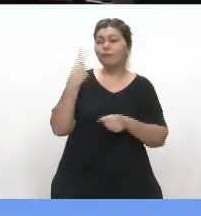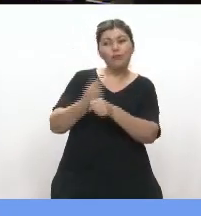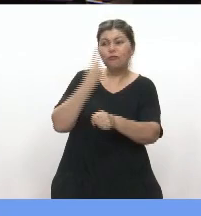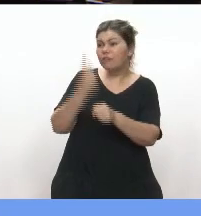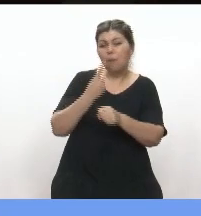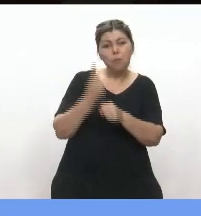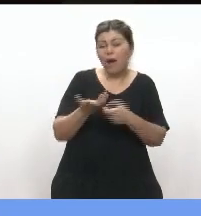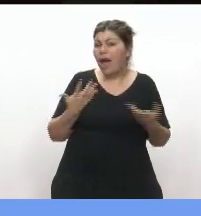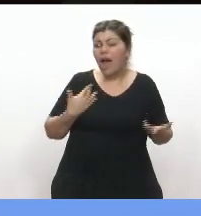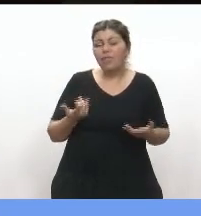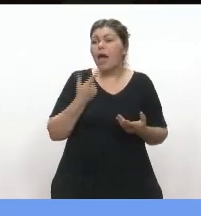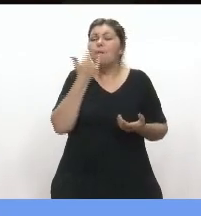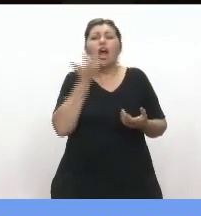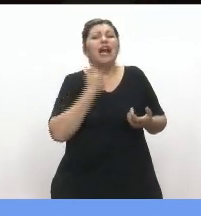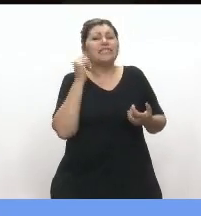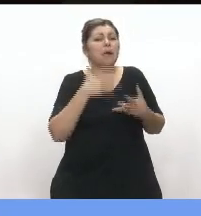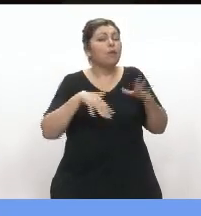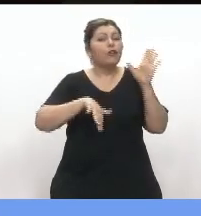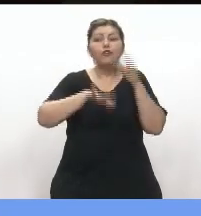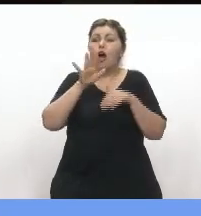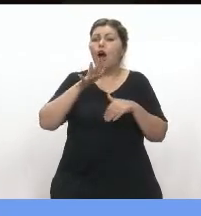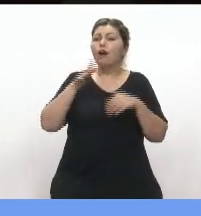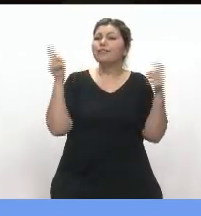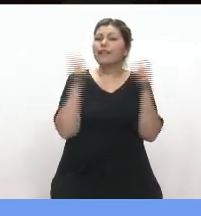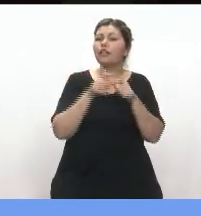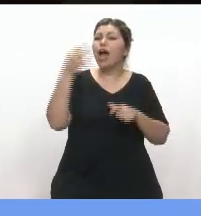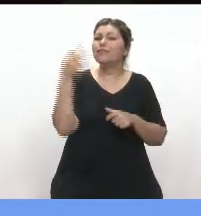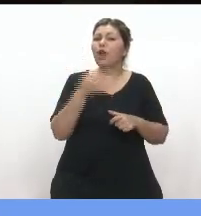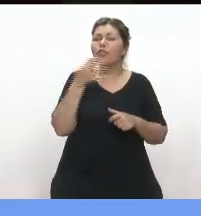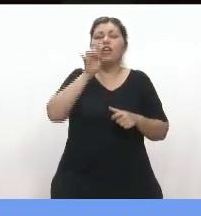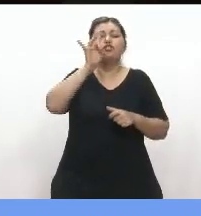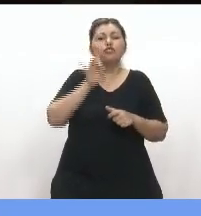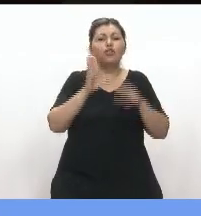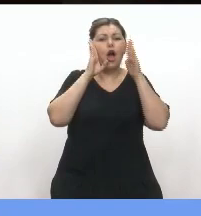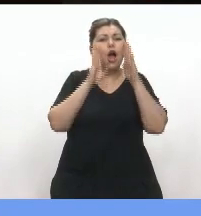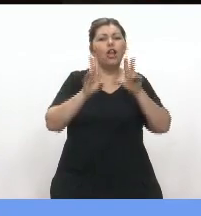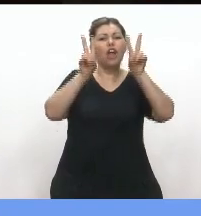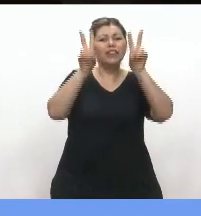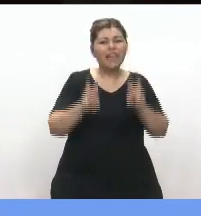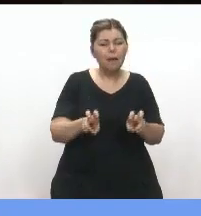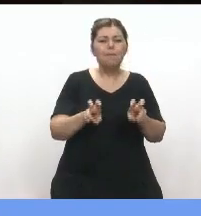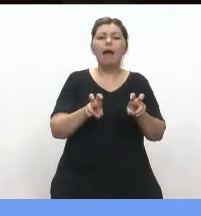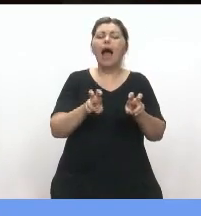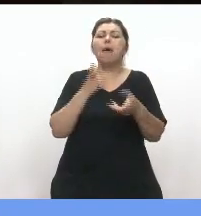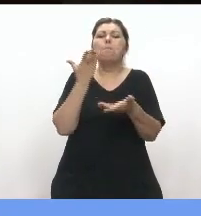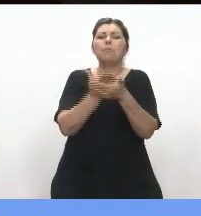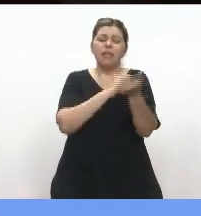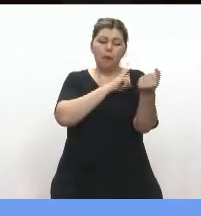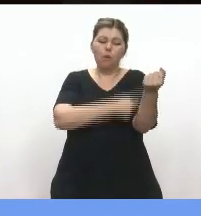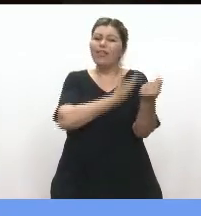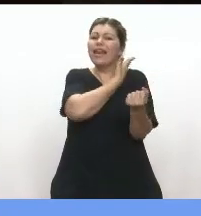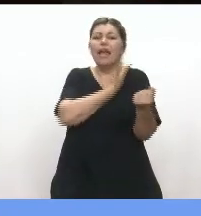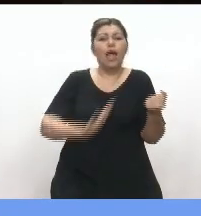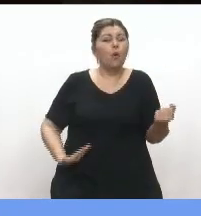no, por si tenemos. No, no. Extraordinaria, solamente se trata los temas que pide el Poder Ejecutivo. No